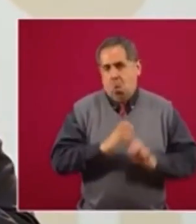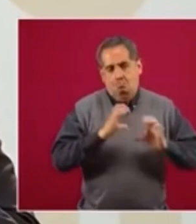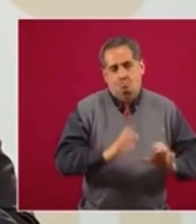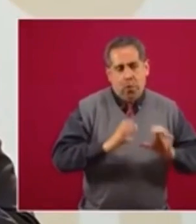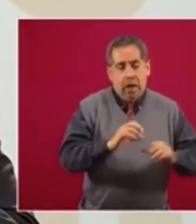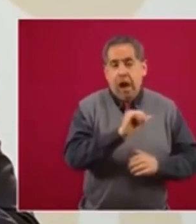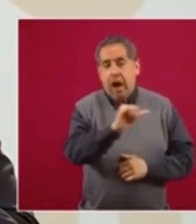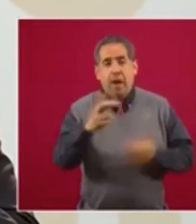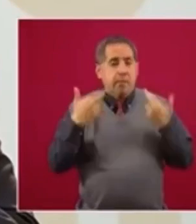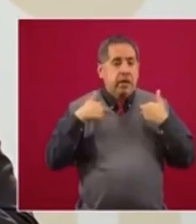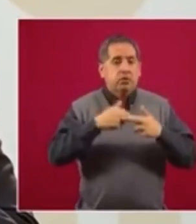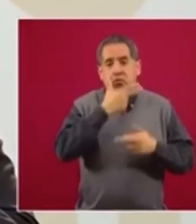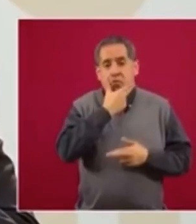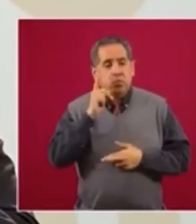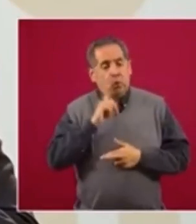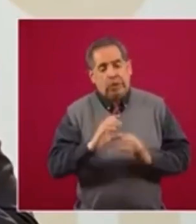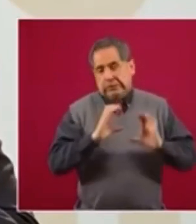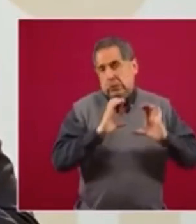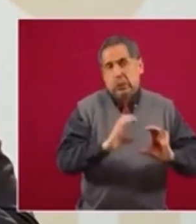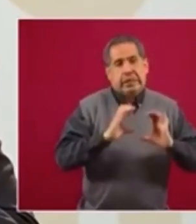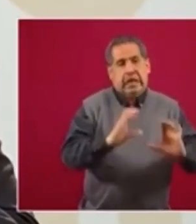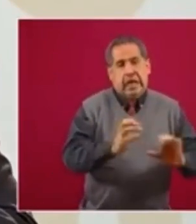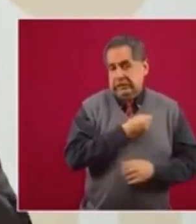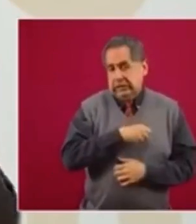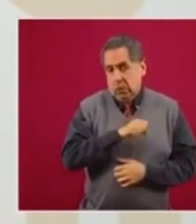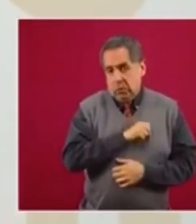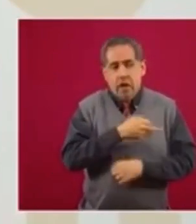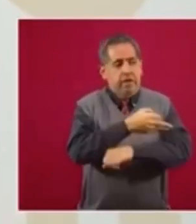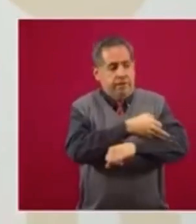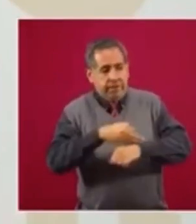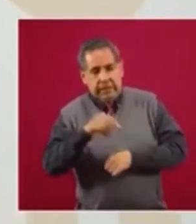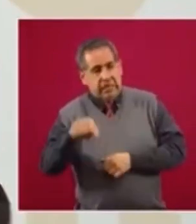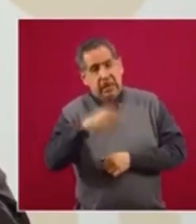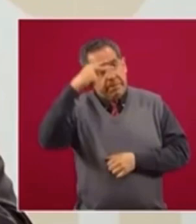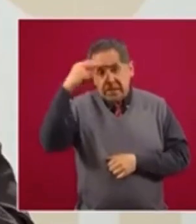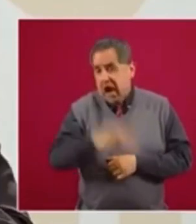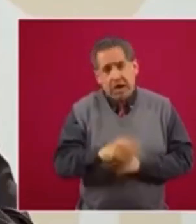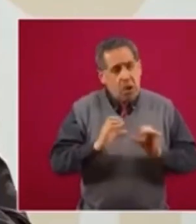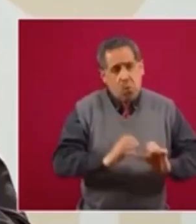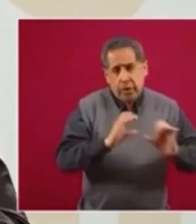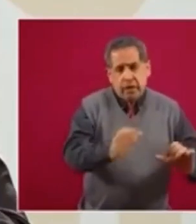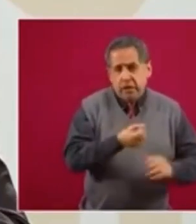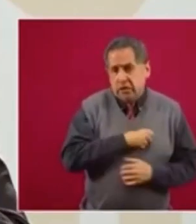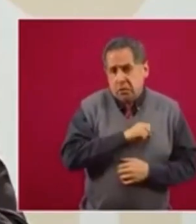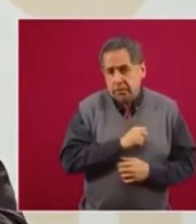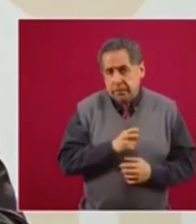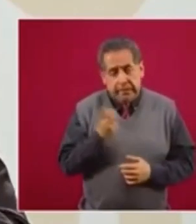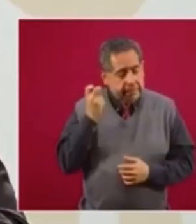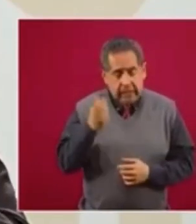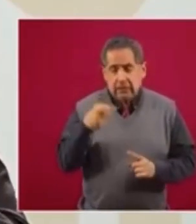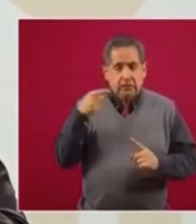nuestras maestras y maestros y de las familias sin lugar a duda mexicanas. Esto